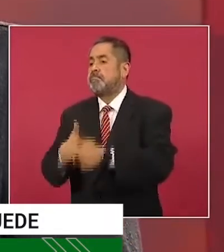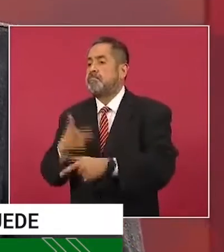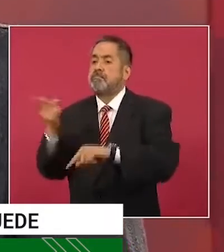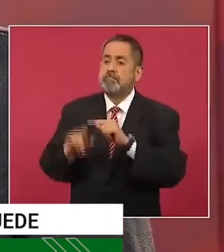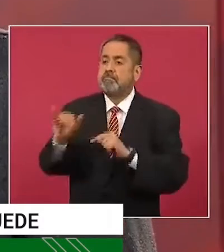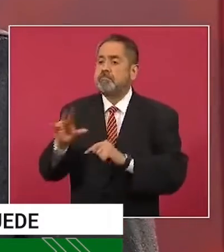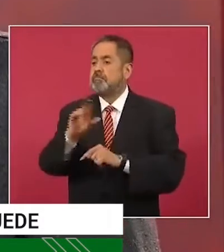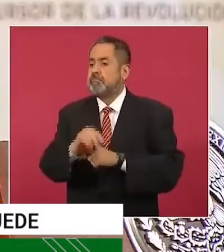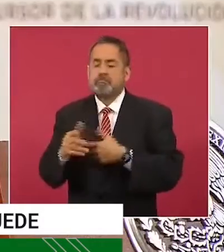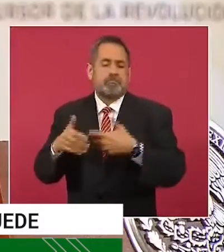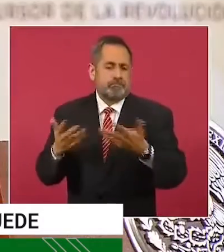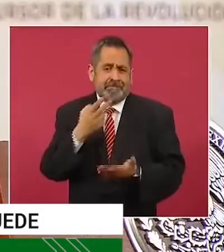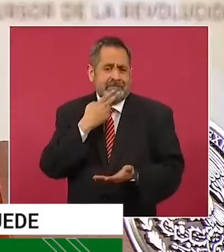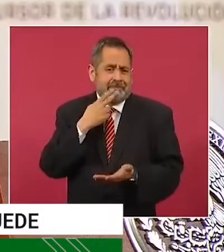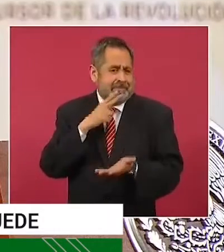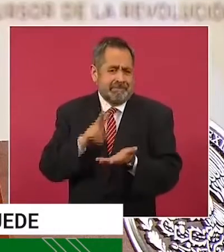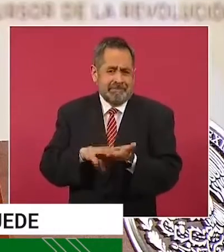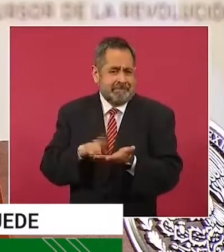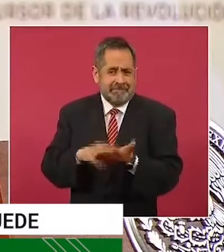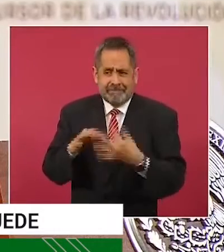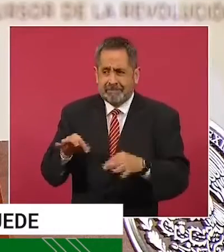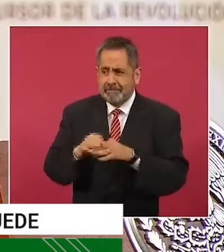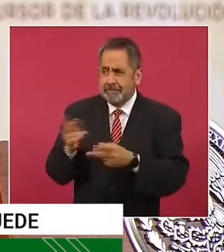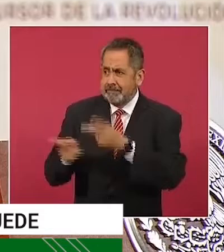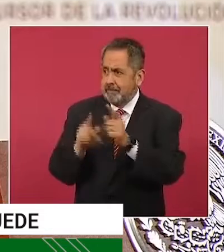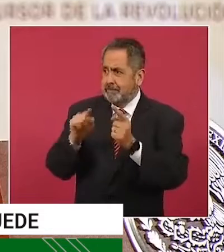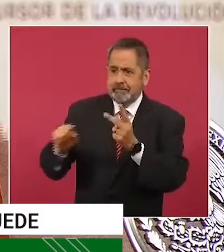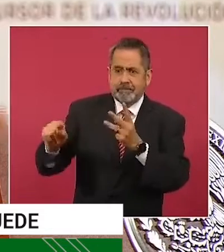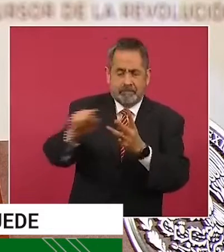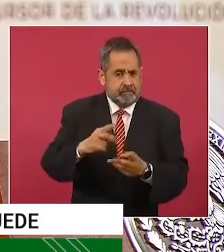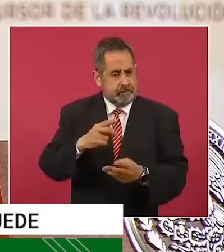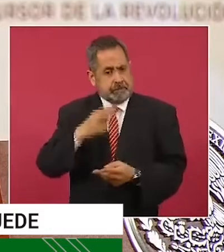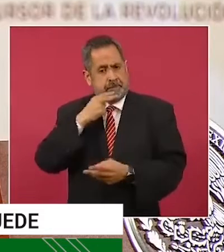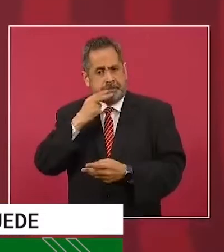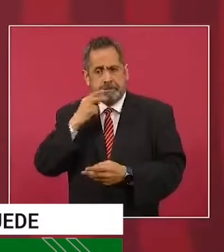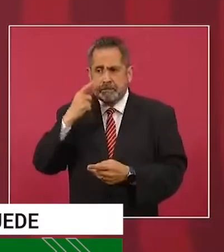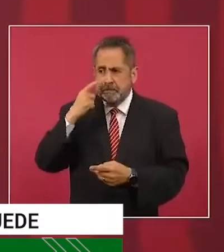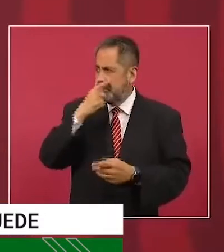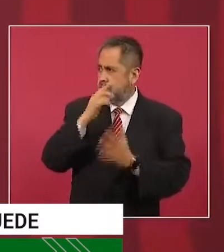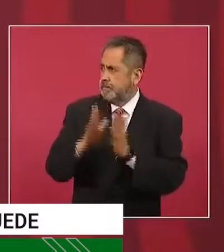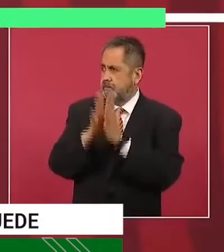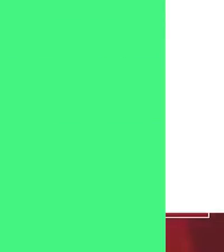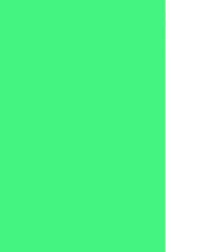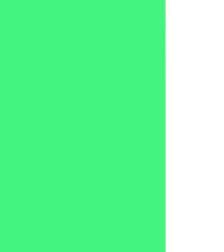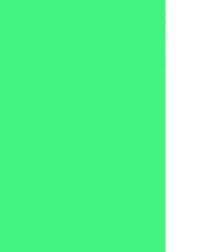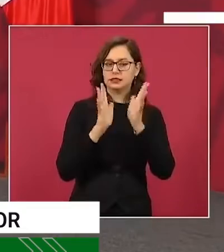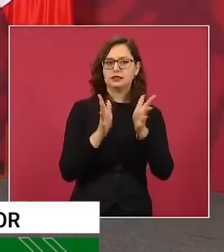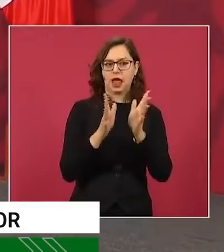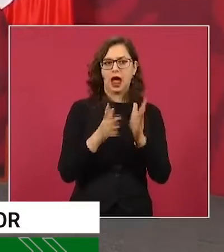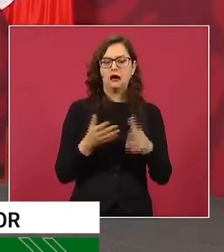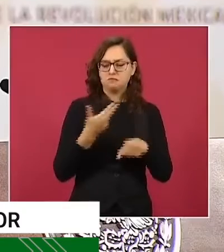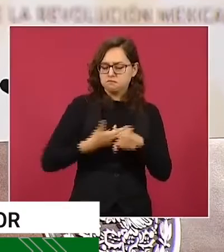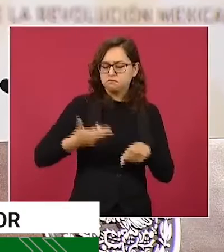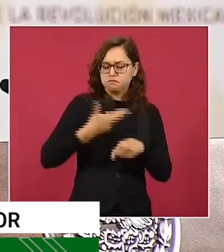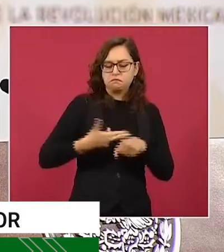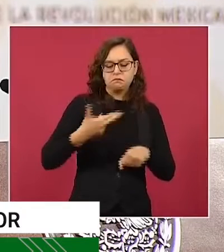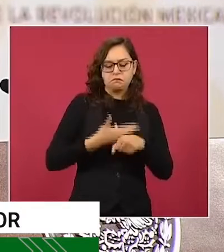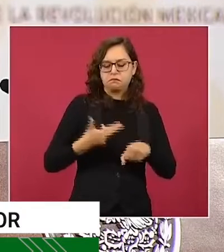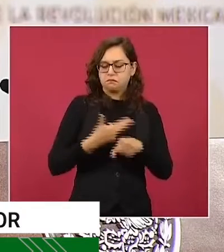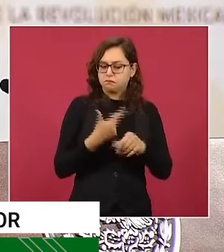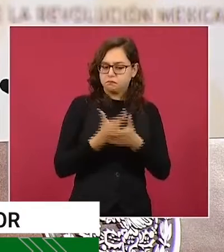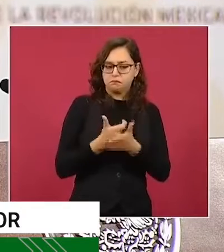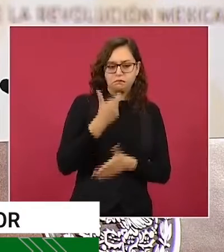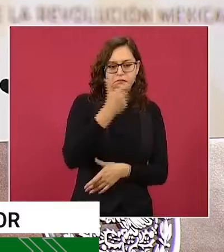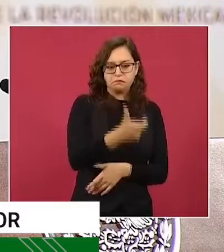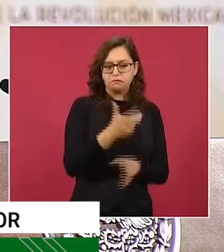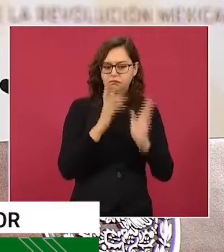mandato, porque es un método democrático que debemos de ir estableciendo. Andrés Manuel López Obrador